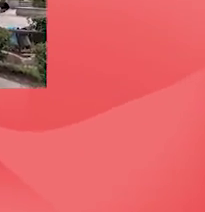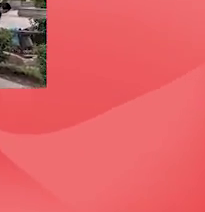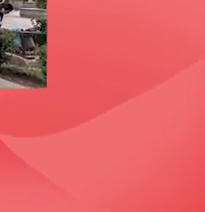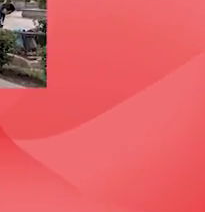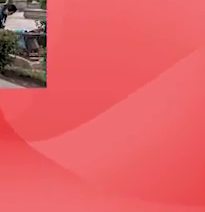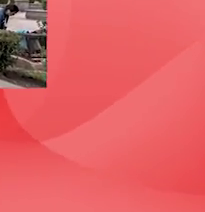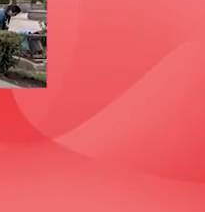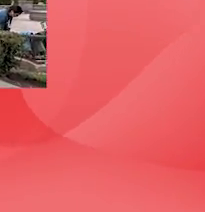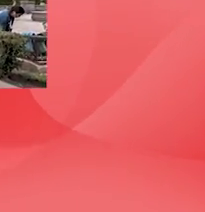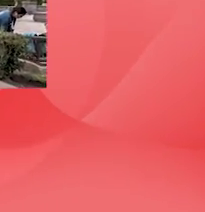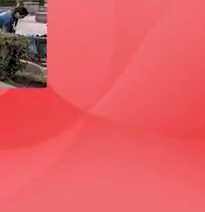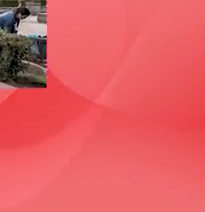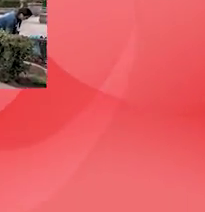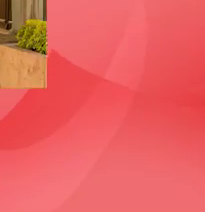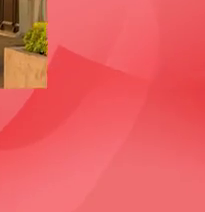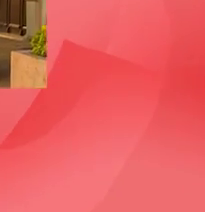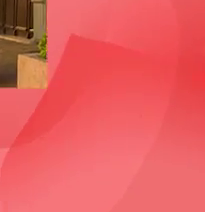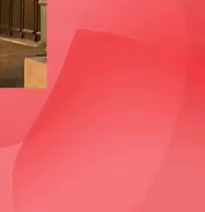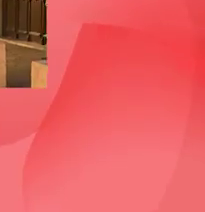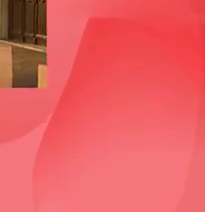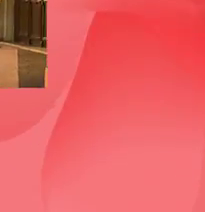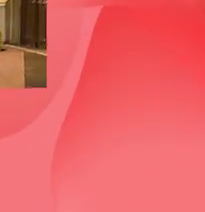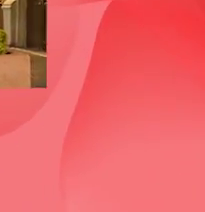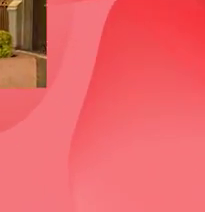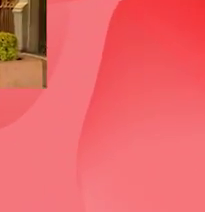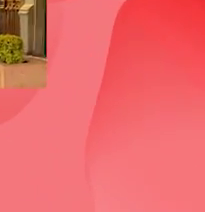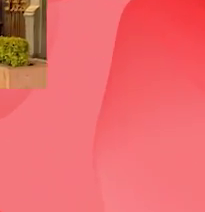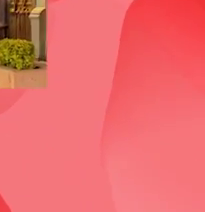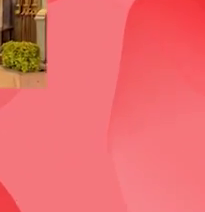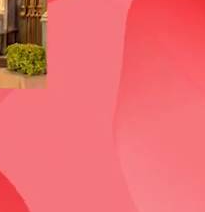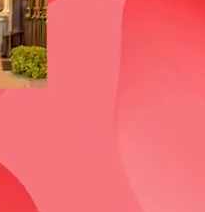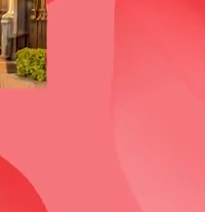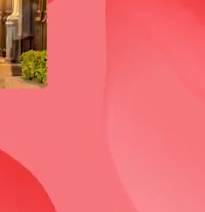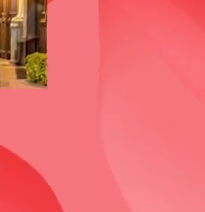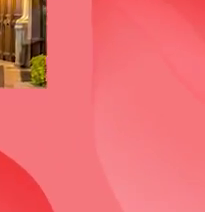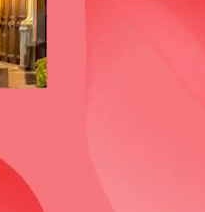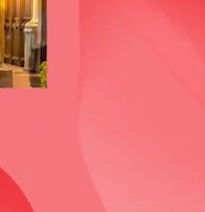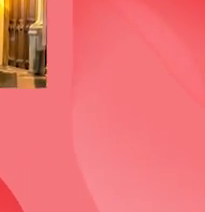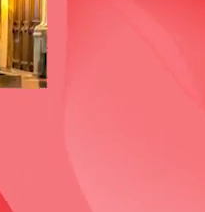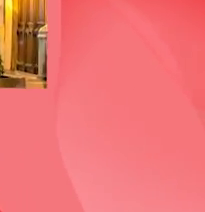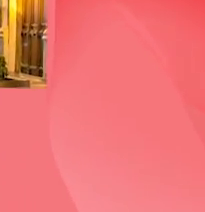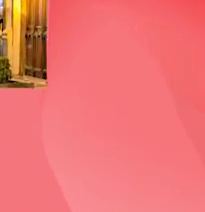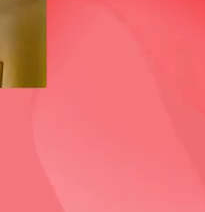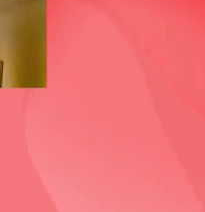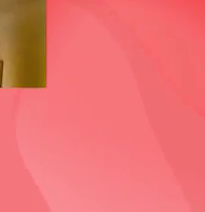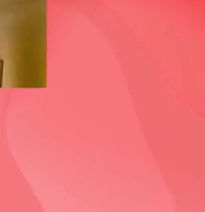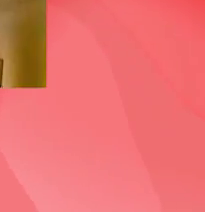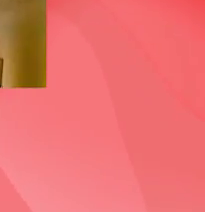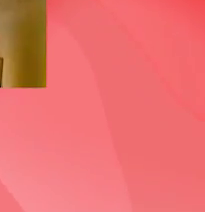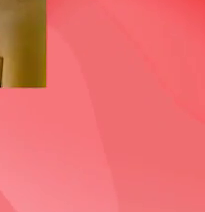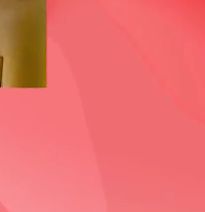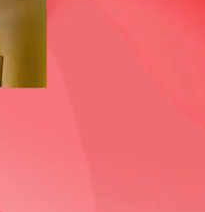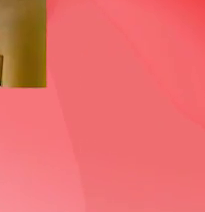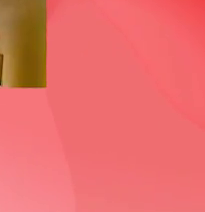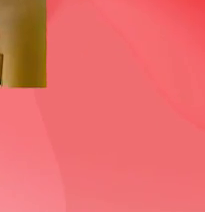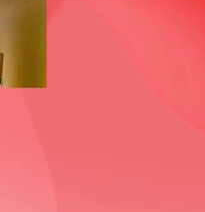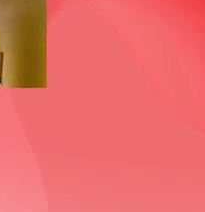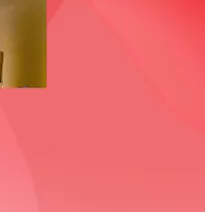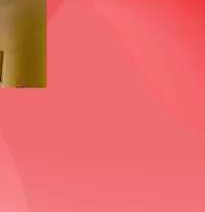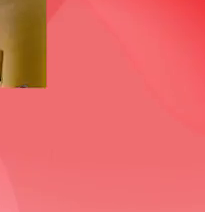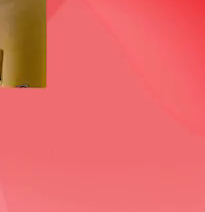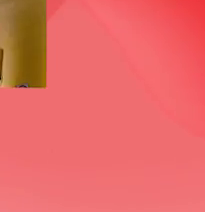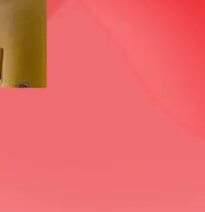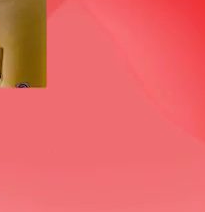Río colonial. Soy Querétaro, de Querétaro, suenan tus